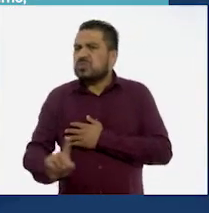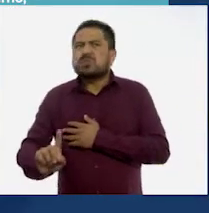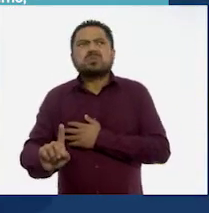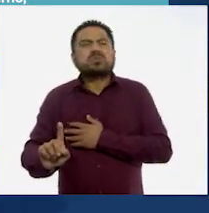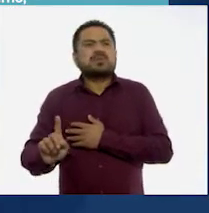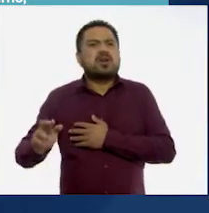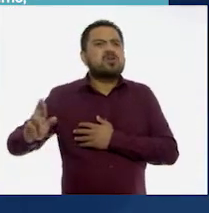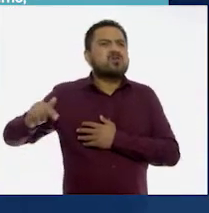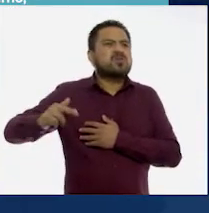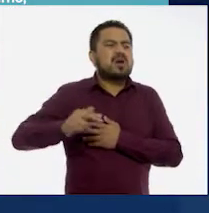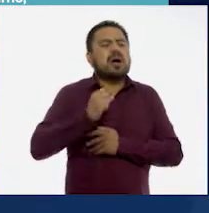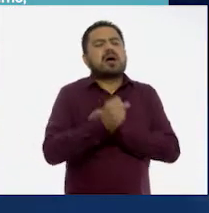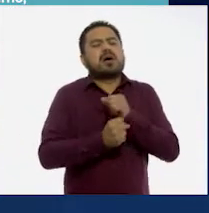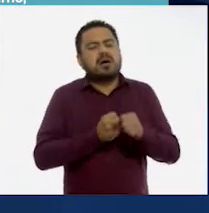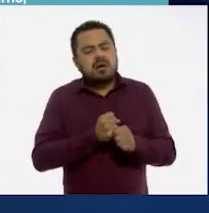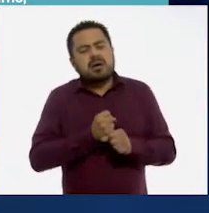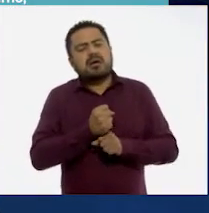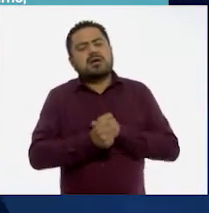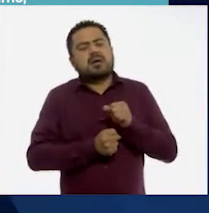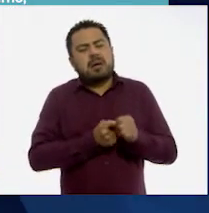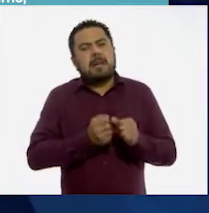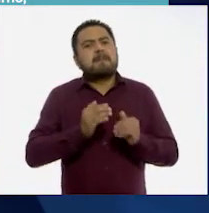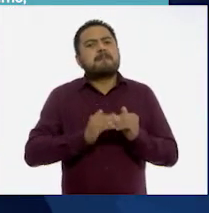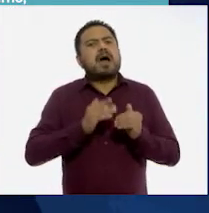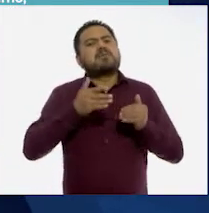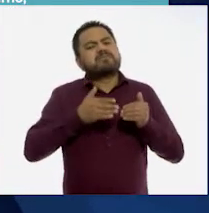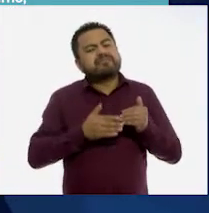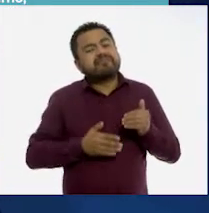Rumorosa durante muchos años más.